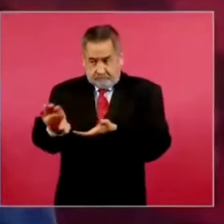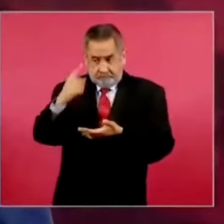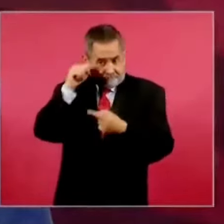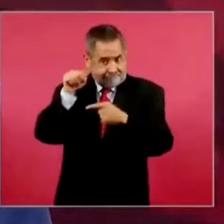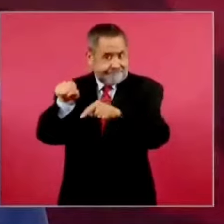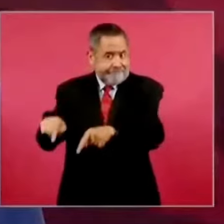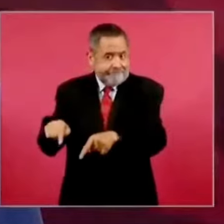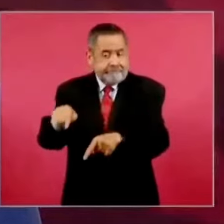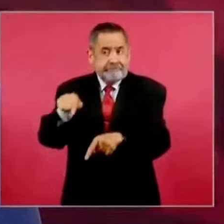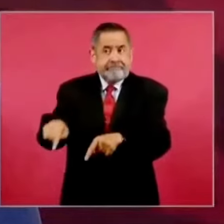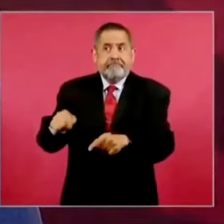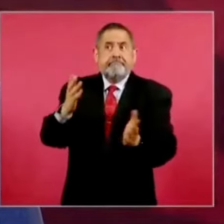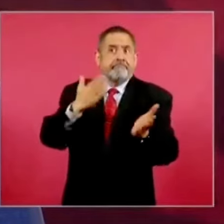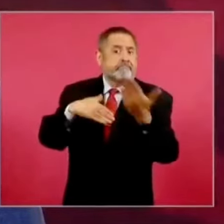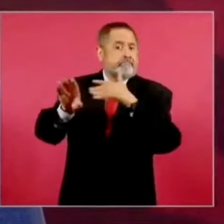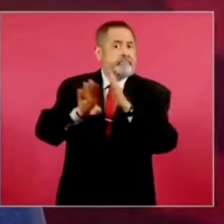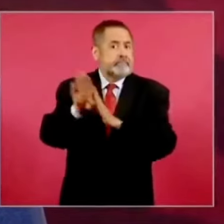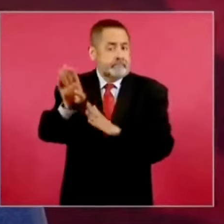país.